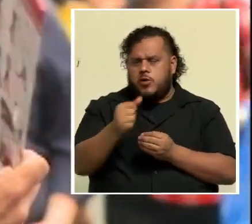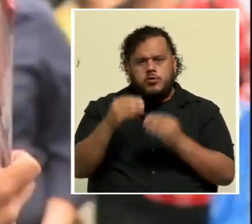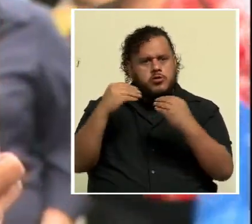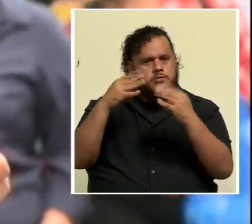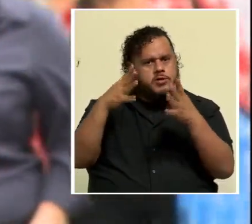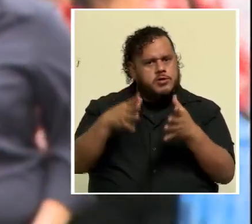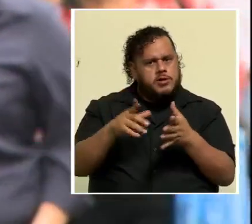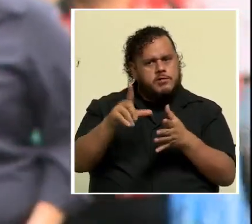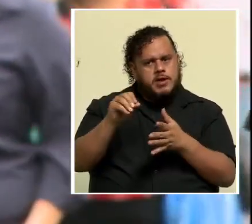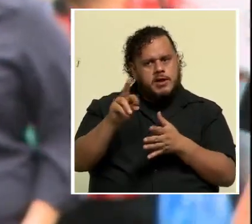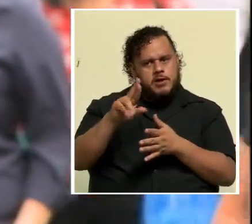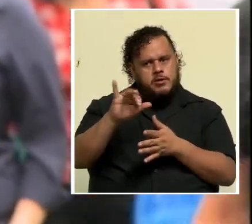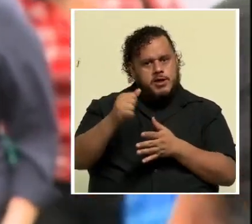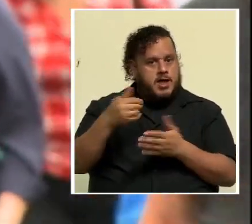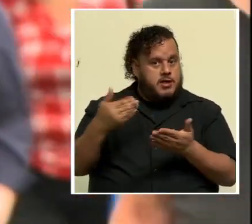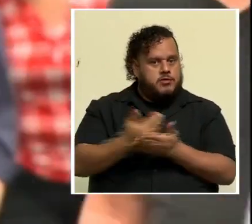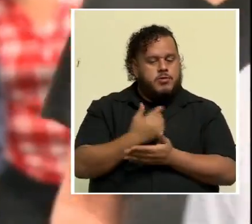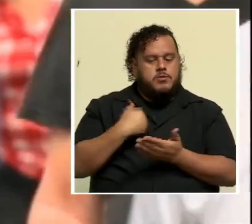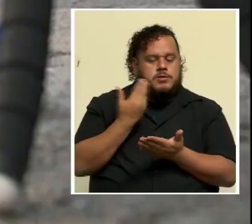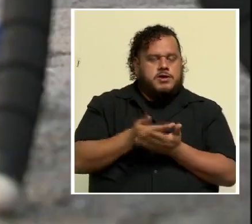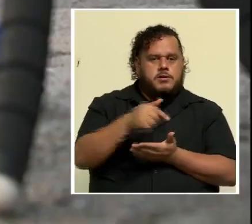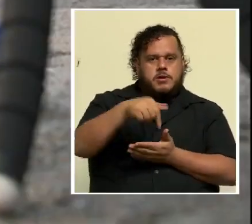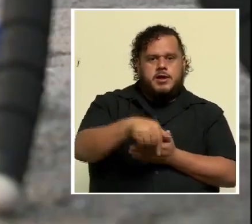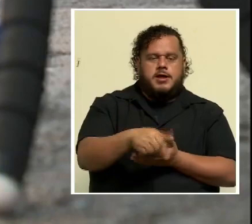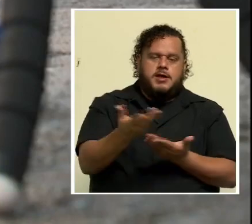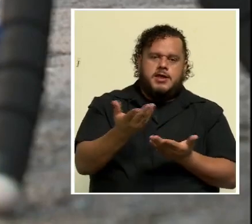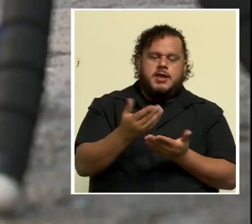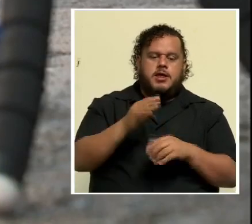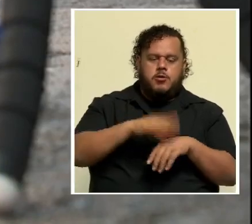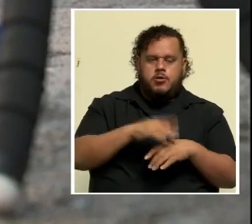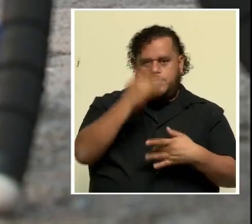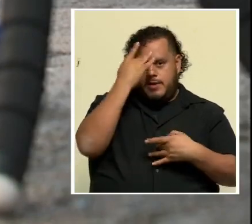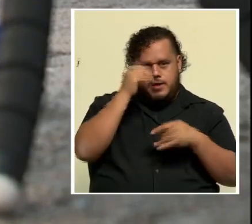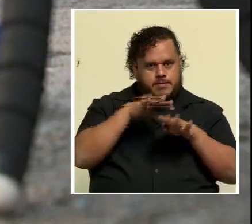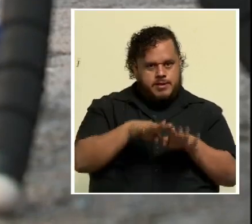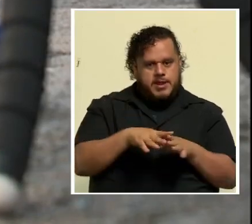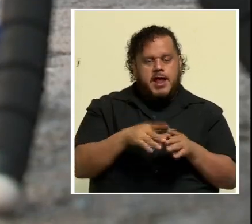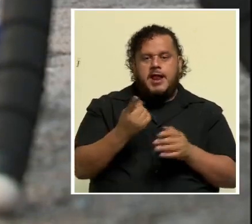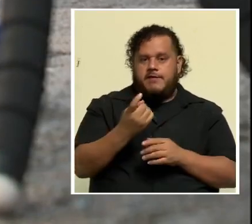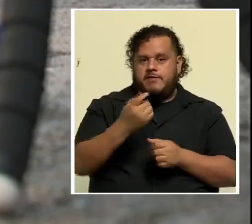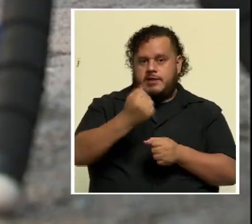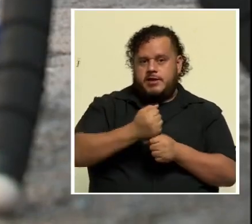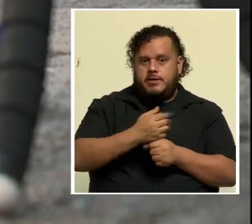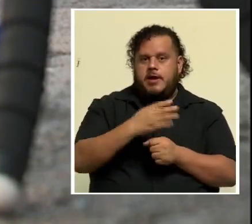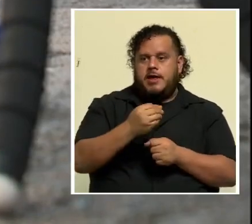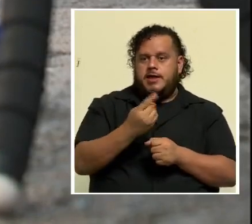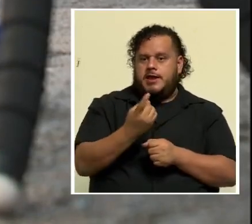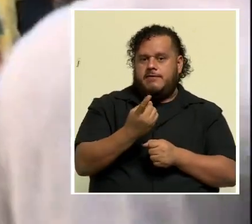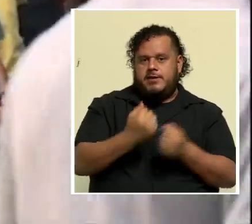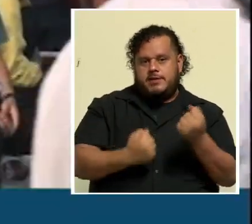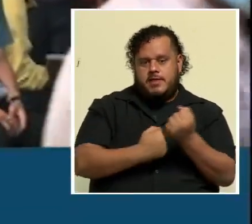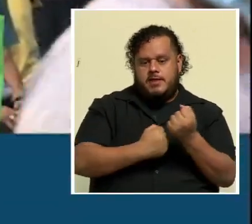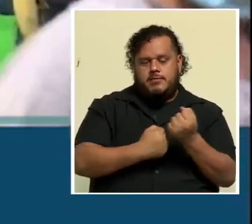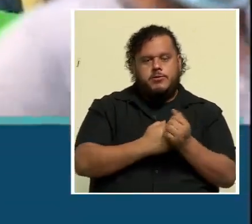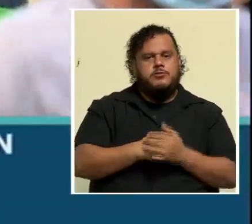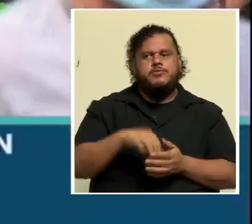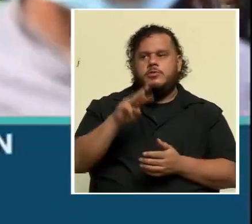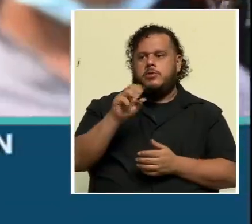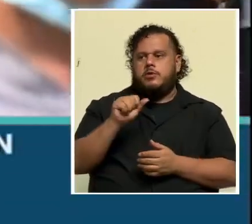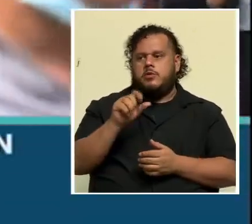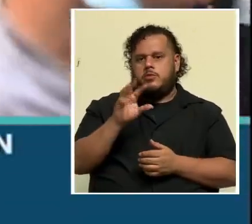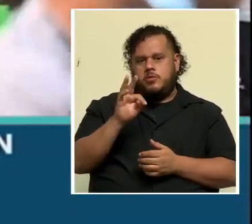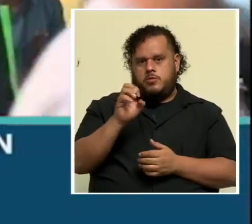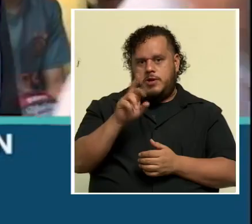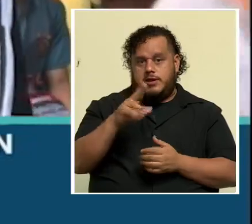para Loría es nuevo. Llegó aquí empujado por la pandemia, el desempleo y la falta de apoyo. Walter trabajó